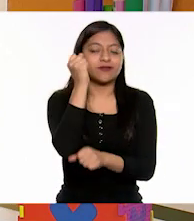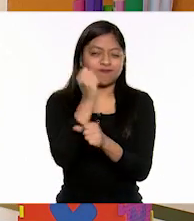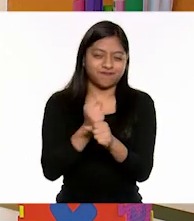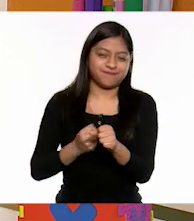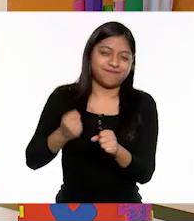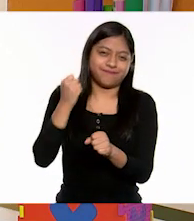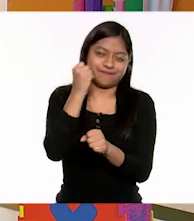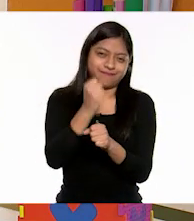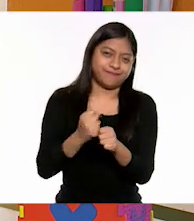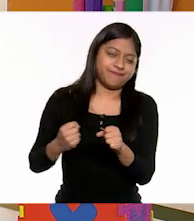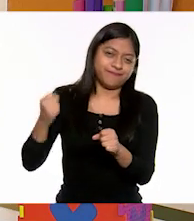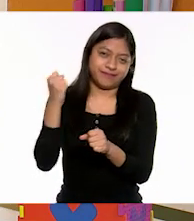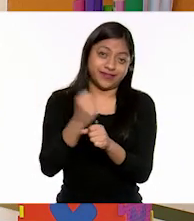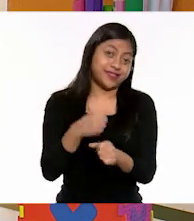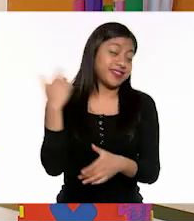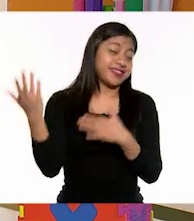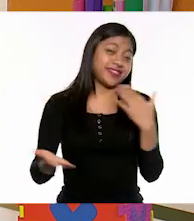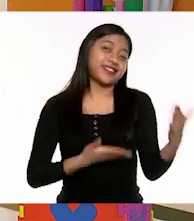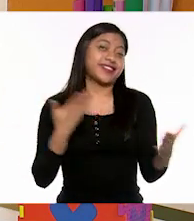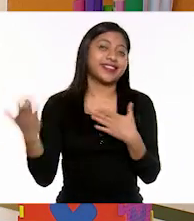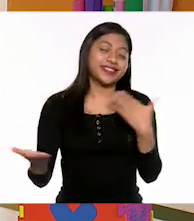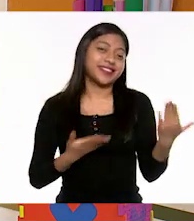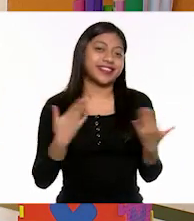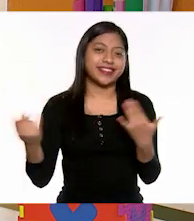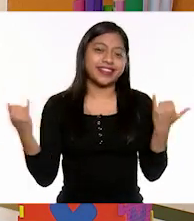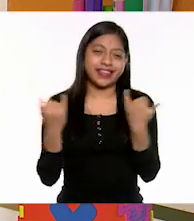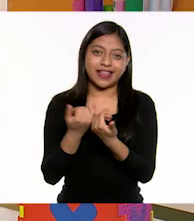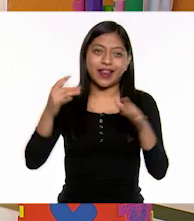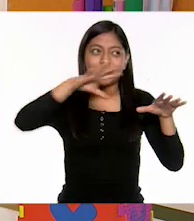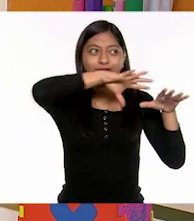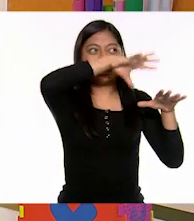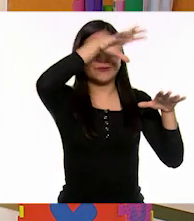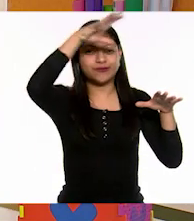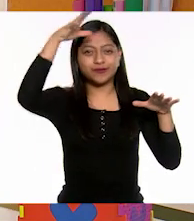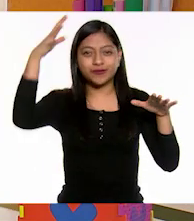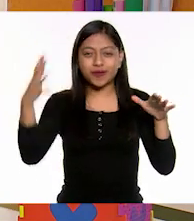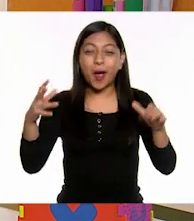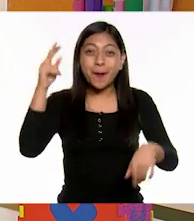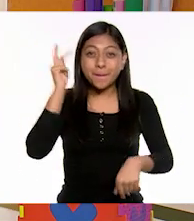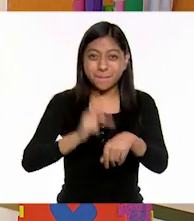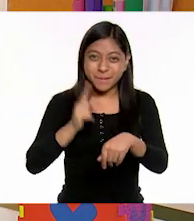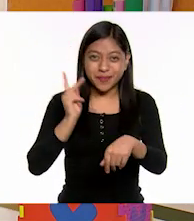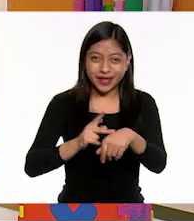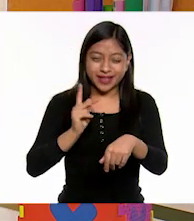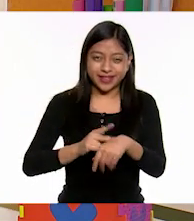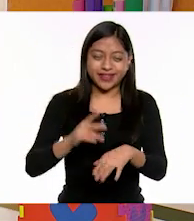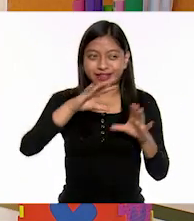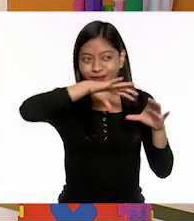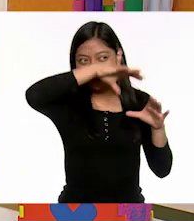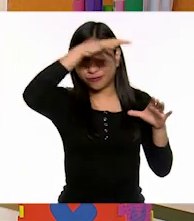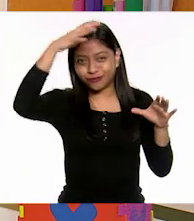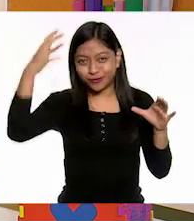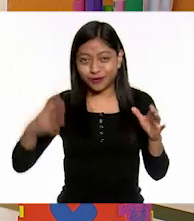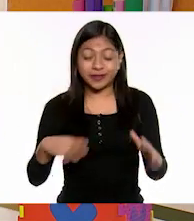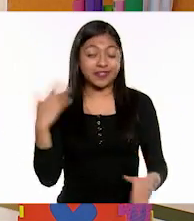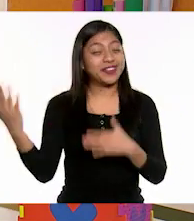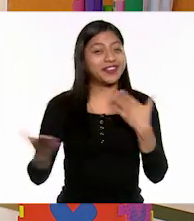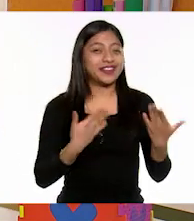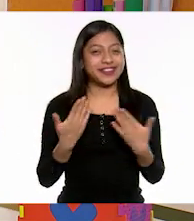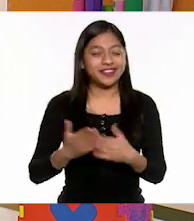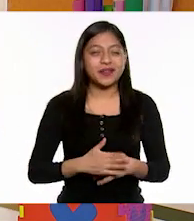practicar verdad que divertido y además estaban en una cueva muy muy bien